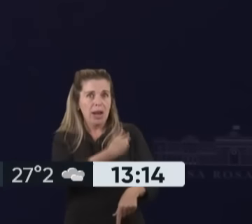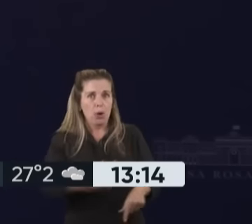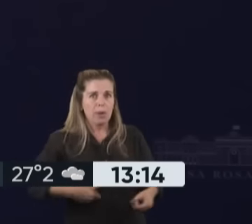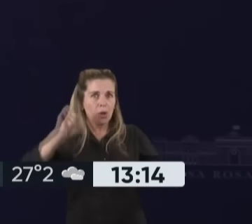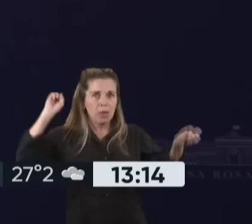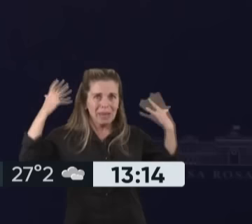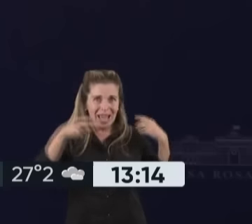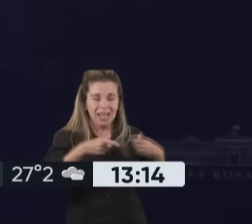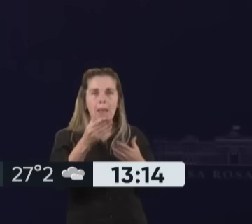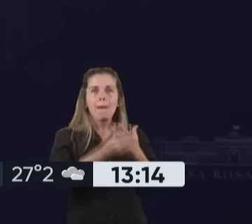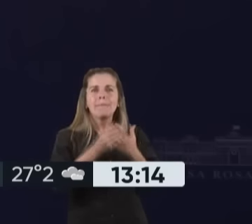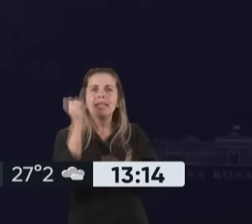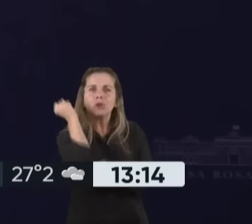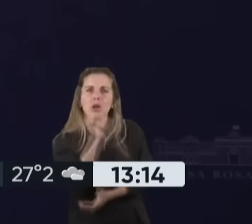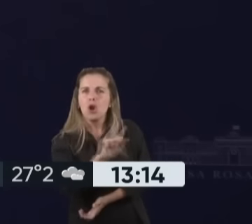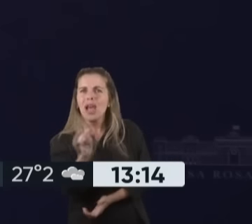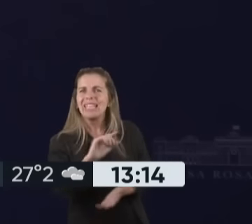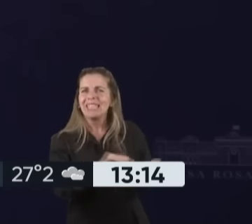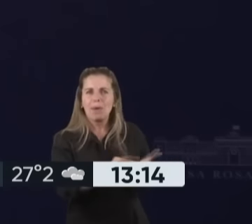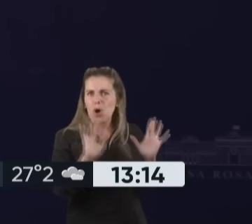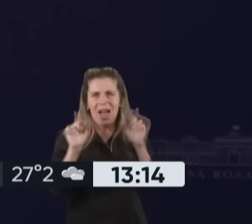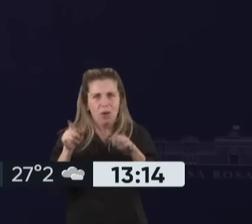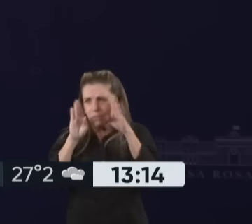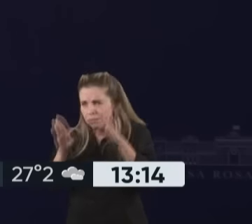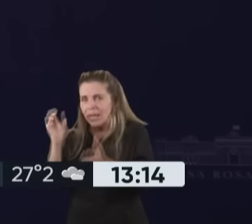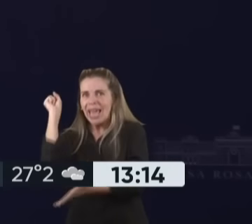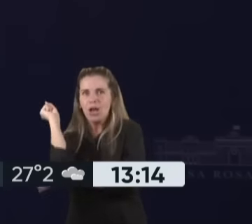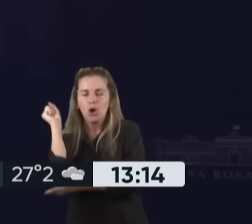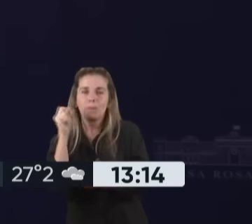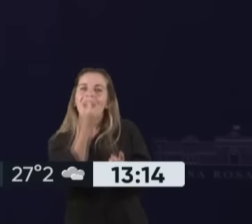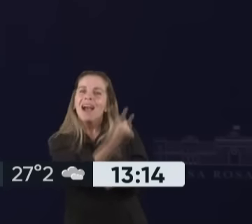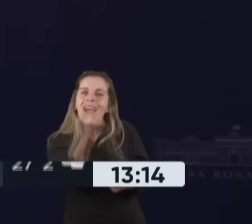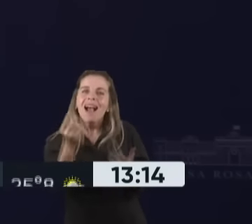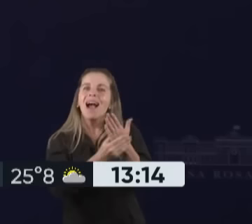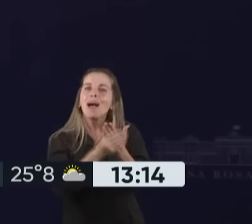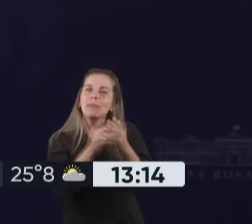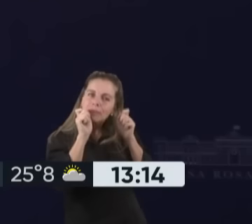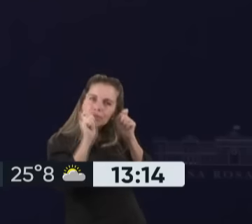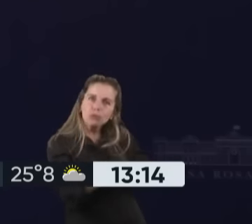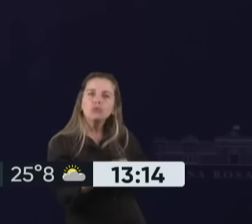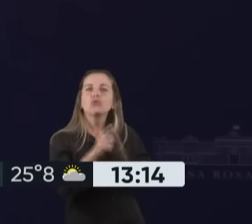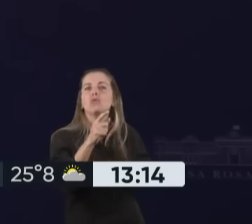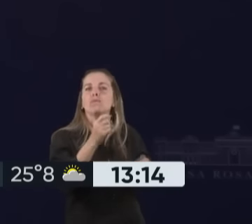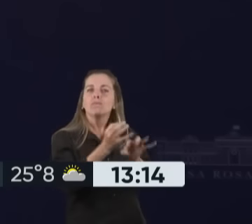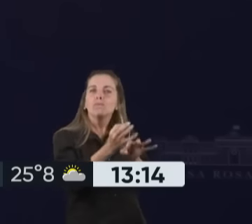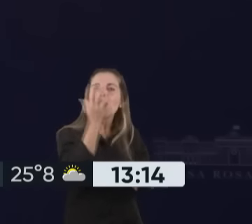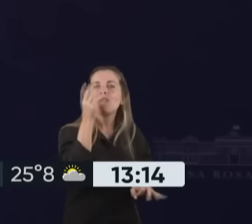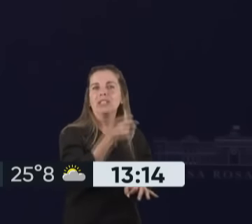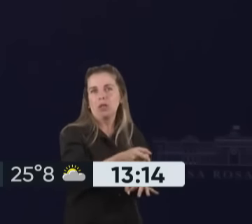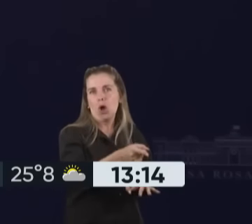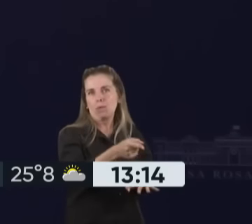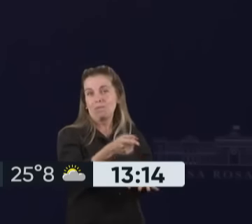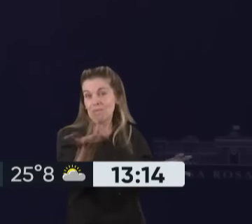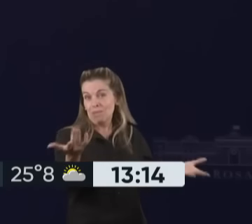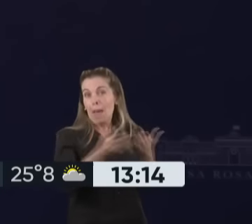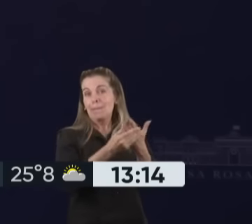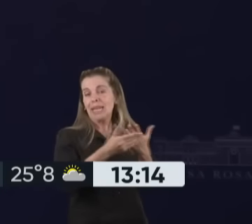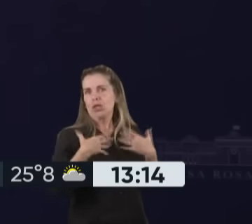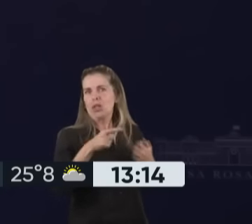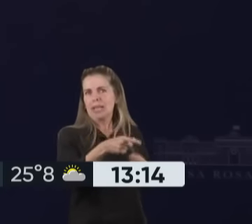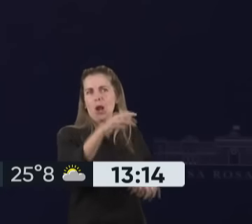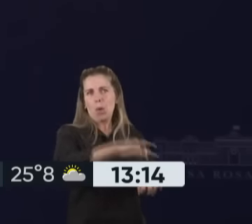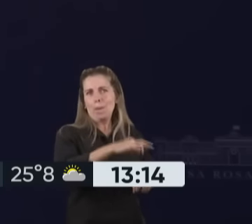de Economía no es abogado, es economista, el ministro de Salud es médico, el ministro de Defensa es militar y la ministra de